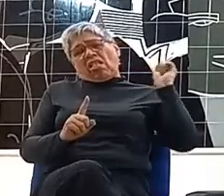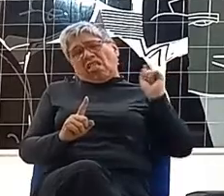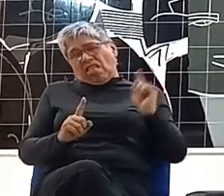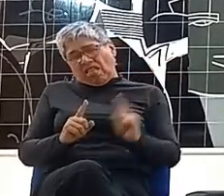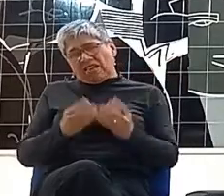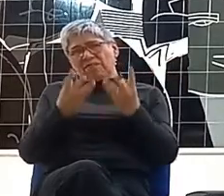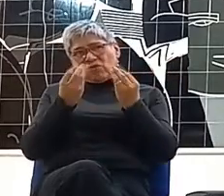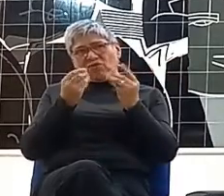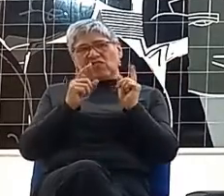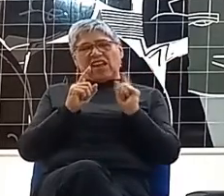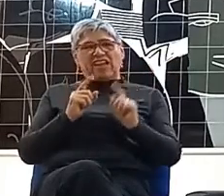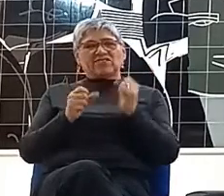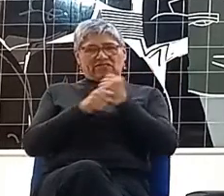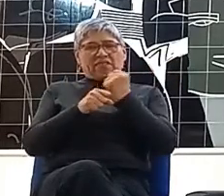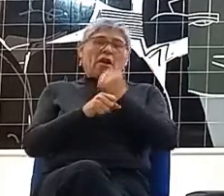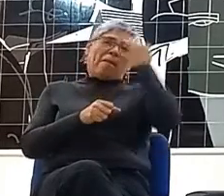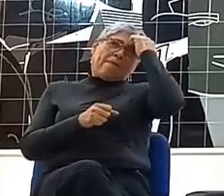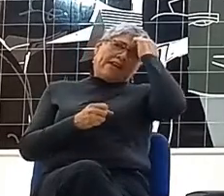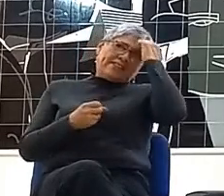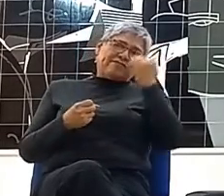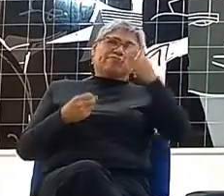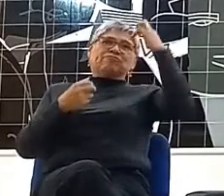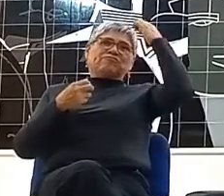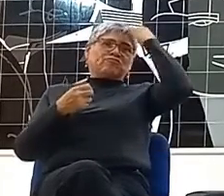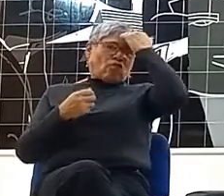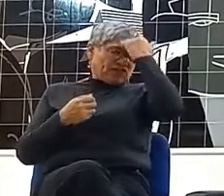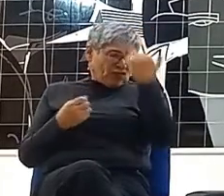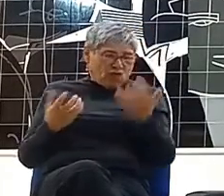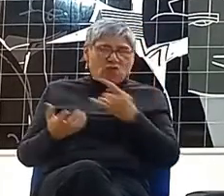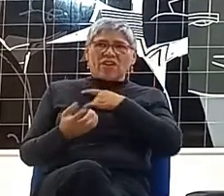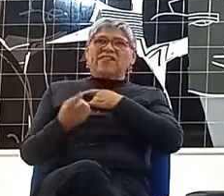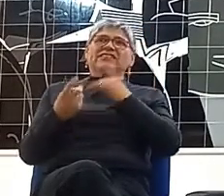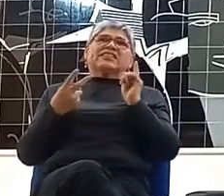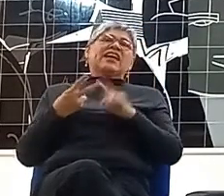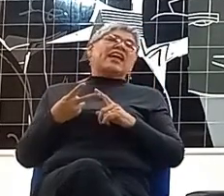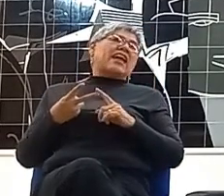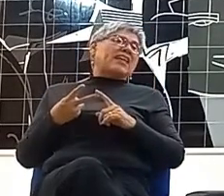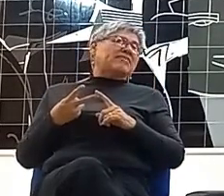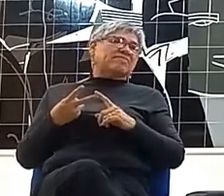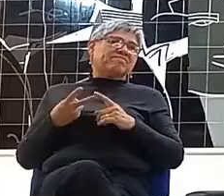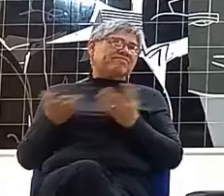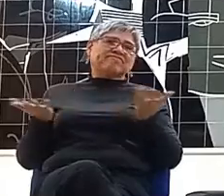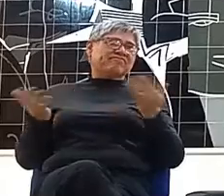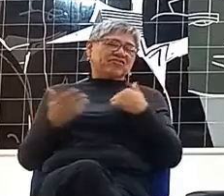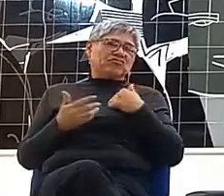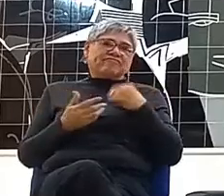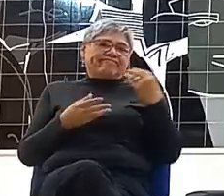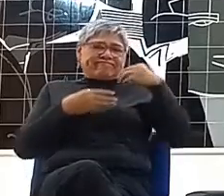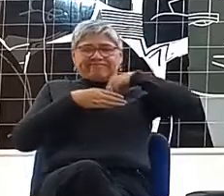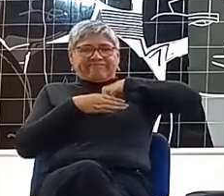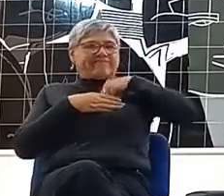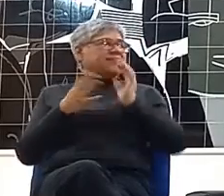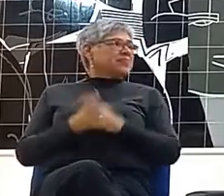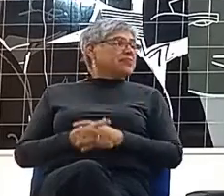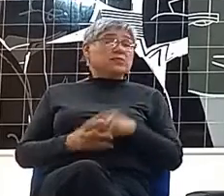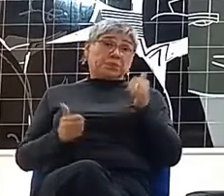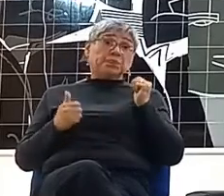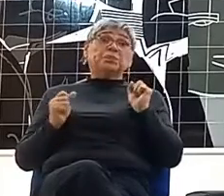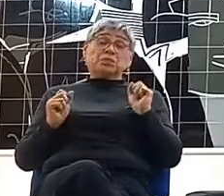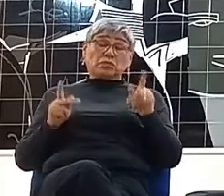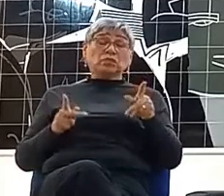vida como maestro, como profesor de las universidades donde estaba. Bueno, Alberto,